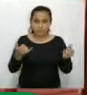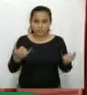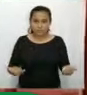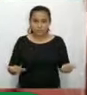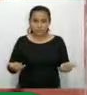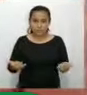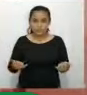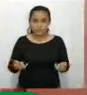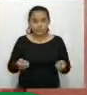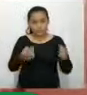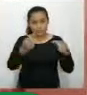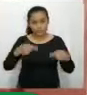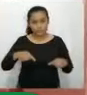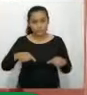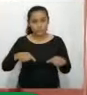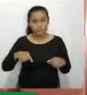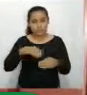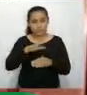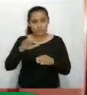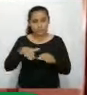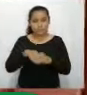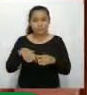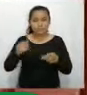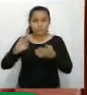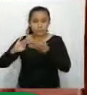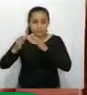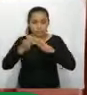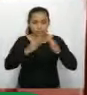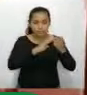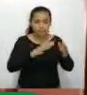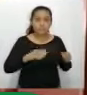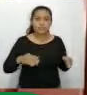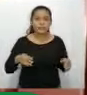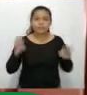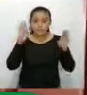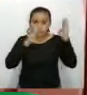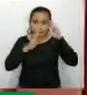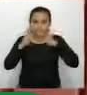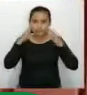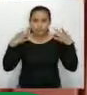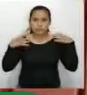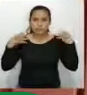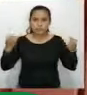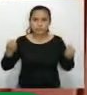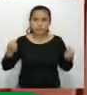Vinimos para demostrarle a la población que nosotros estamos preocupados por la salud y siempre